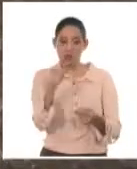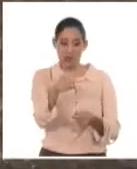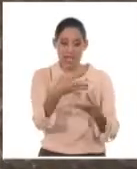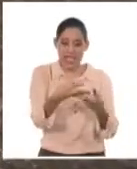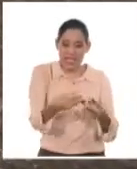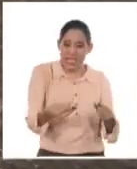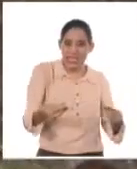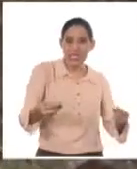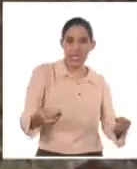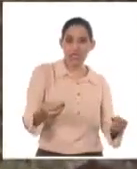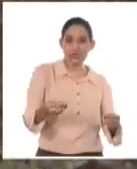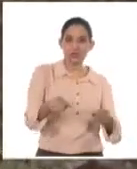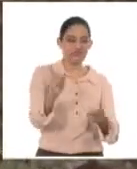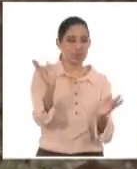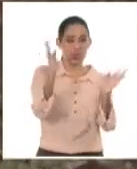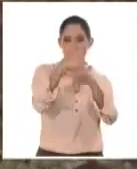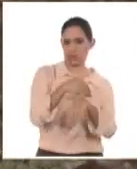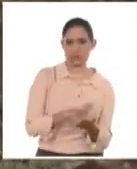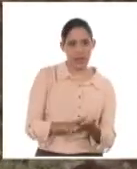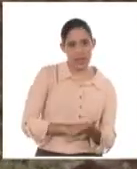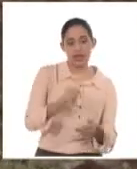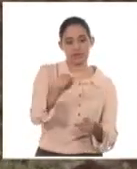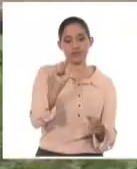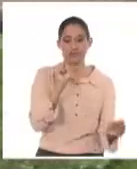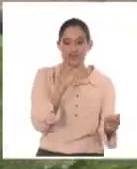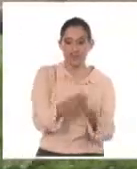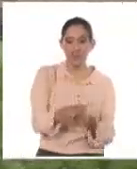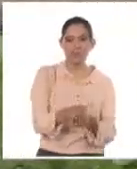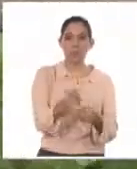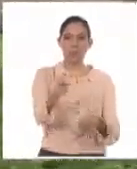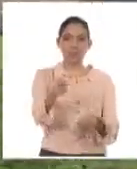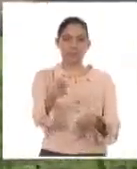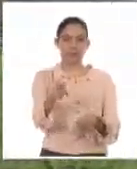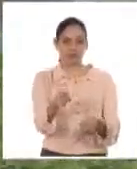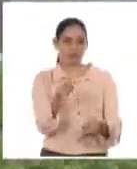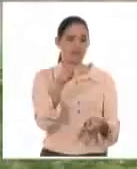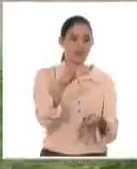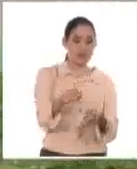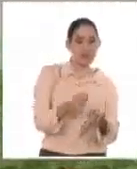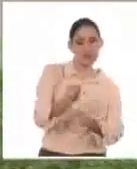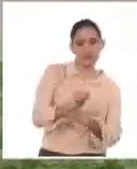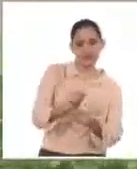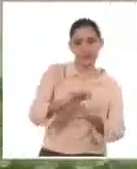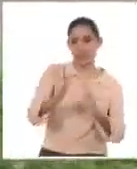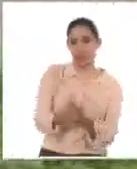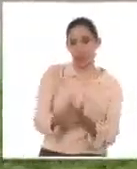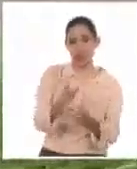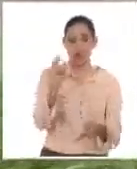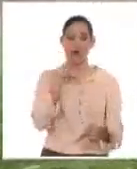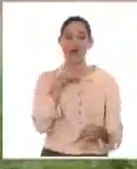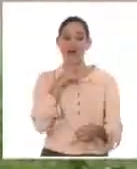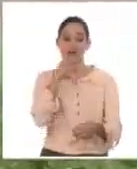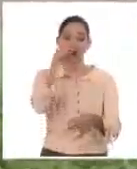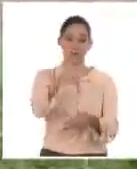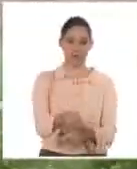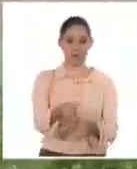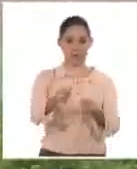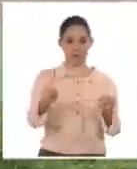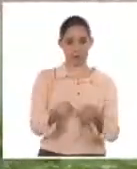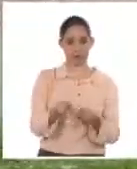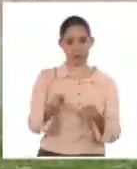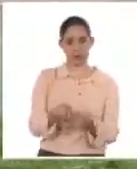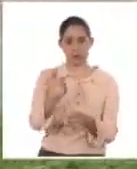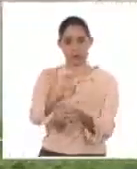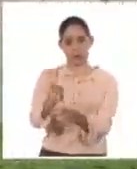que estaban sin cultivar y contaban con una máquina de riego en desuso, desde que pasaron a manos del Ejército Juvenil del Trabajo, hace